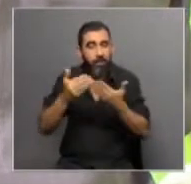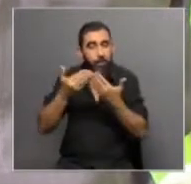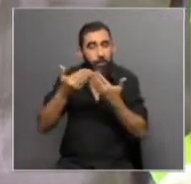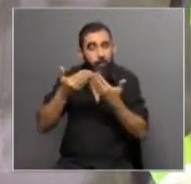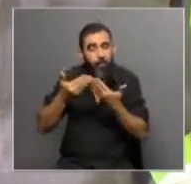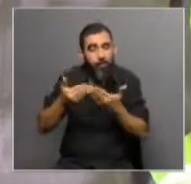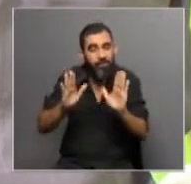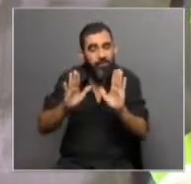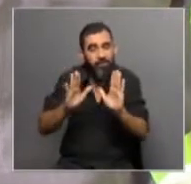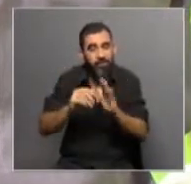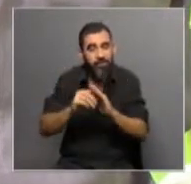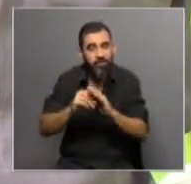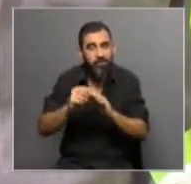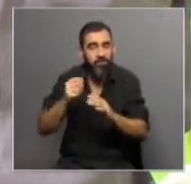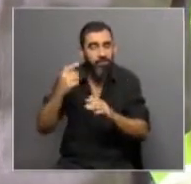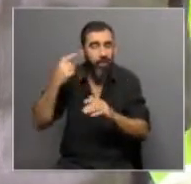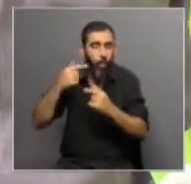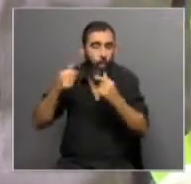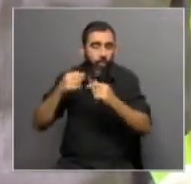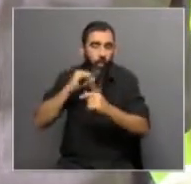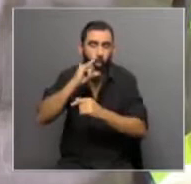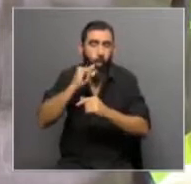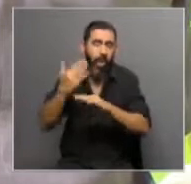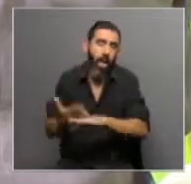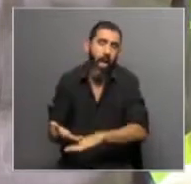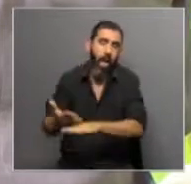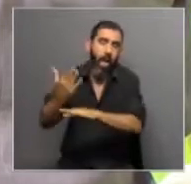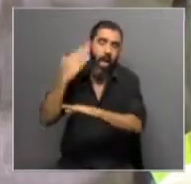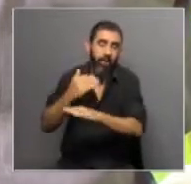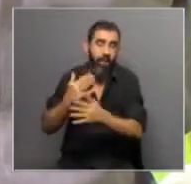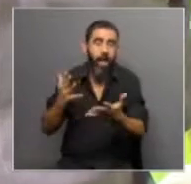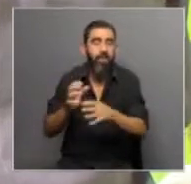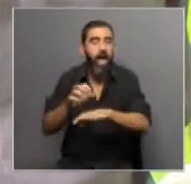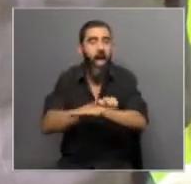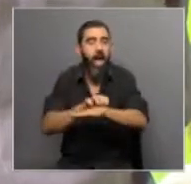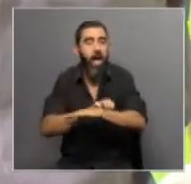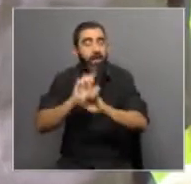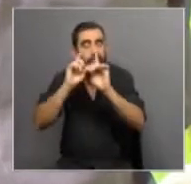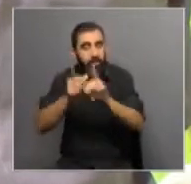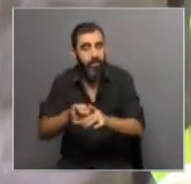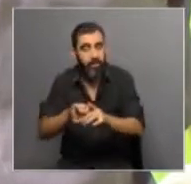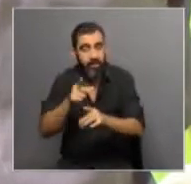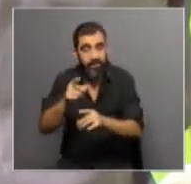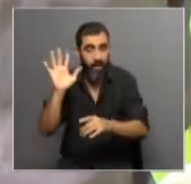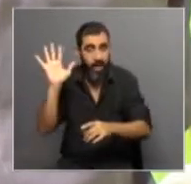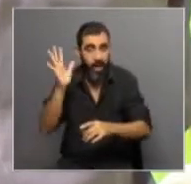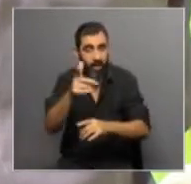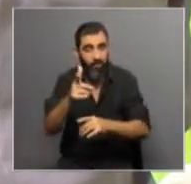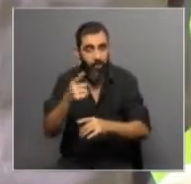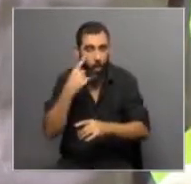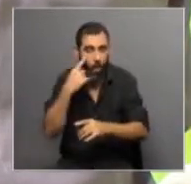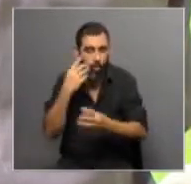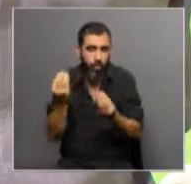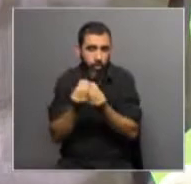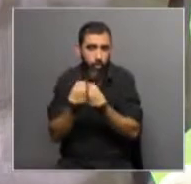con las leyendas y llegando hasta las alergias vinculadas a este árbol que muchos